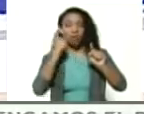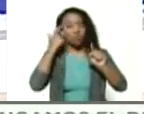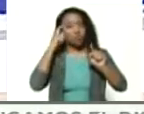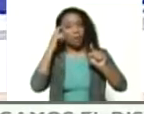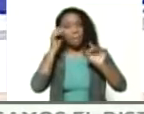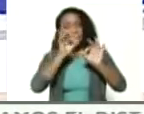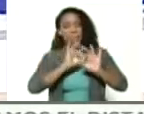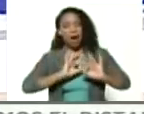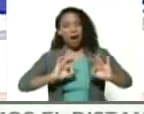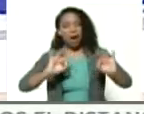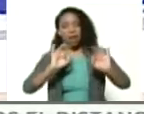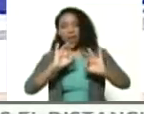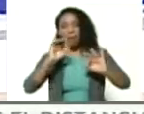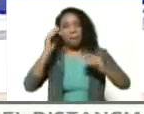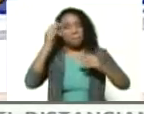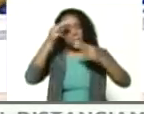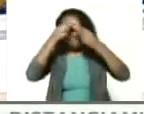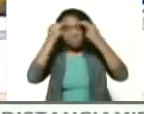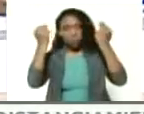nada de él.